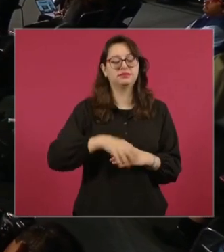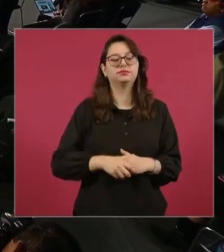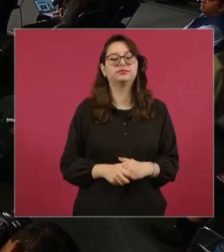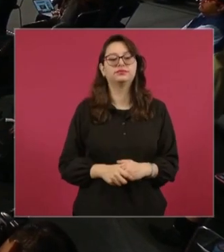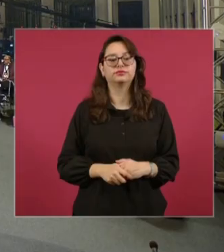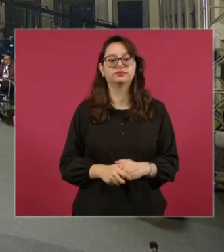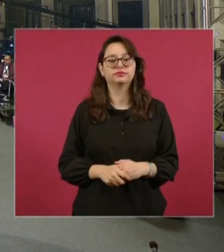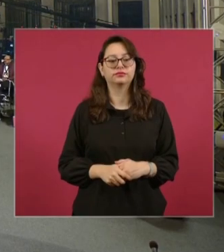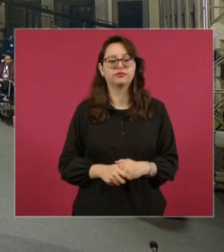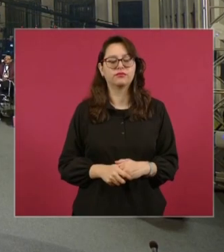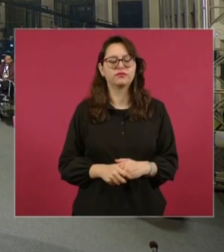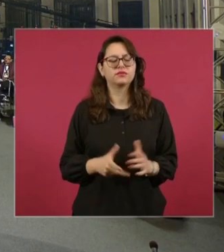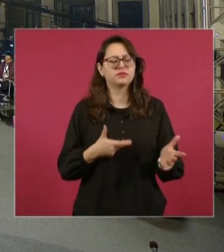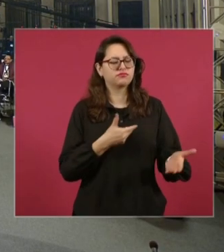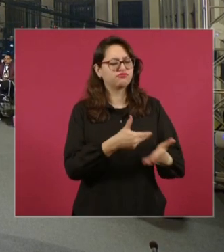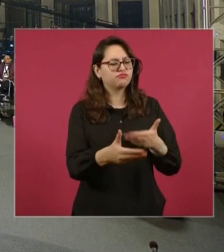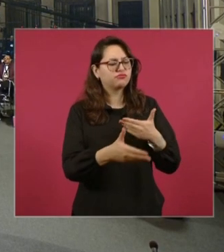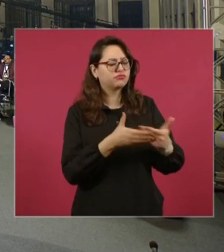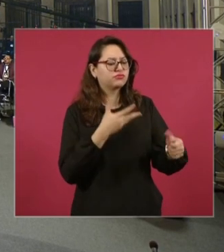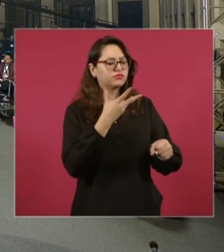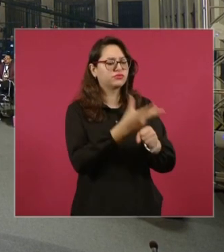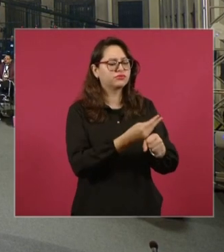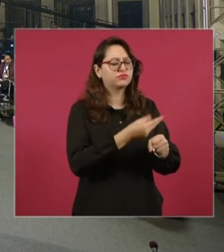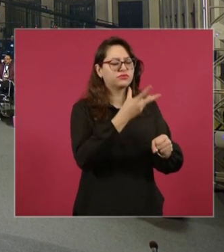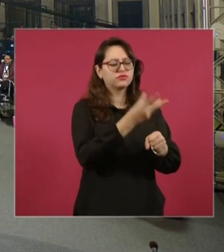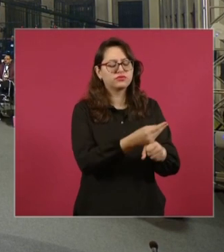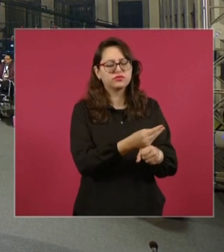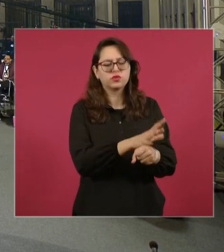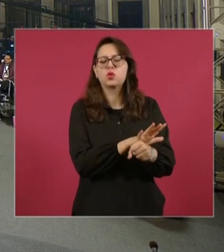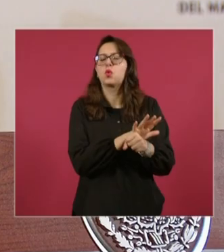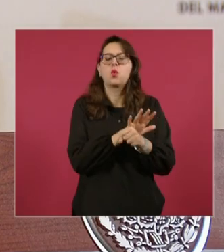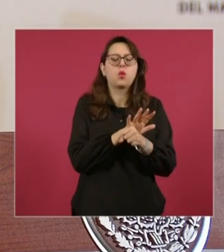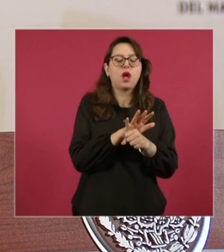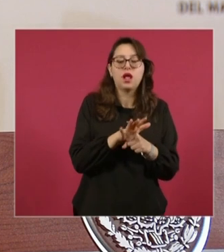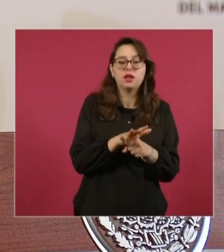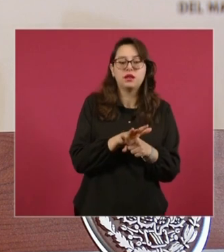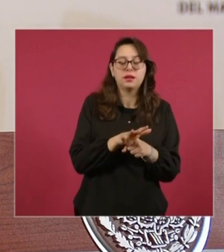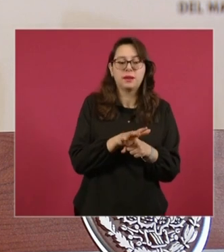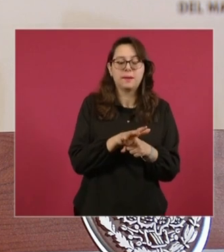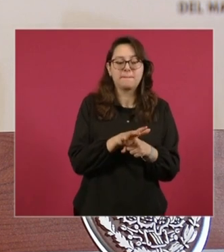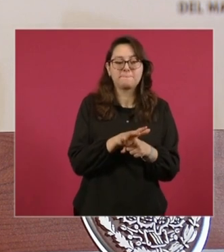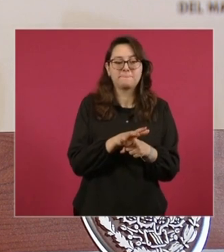¿Cuáles fueron las que se modernizaron en el periodo neoliberal?